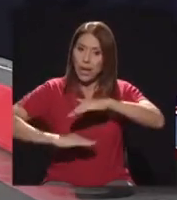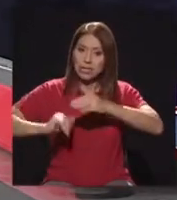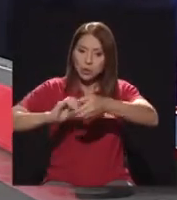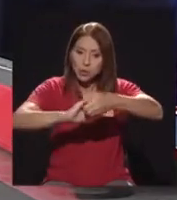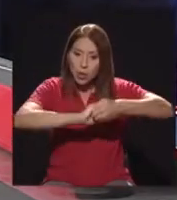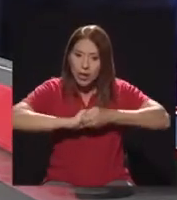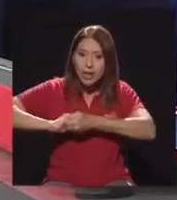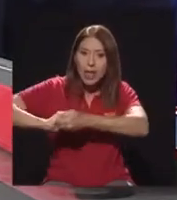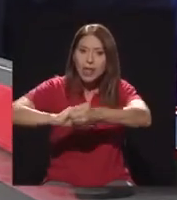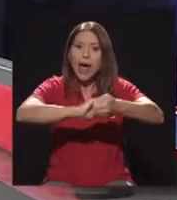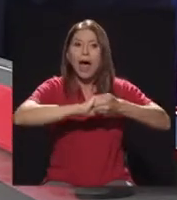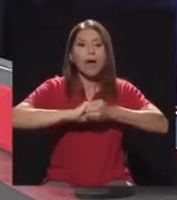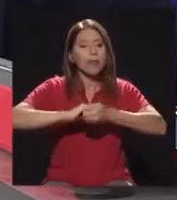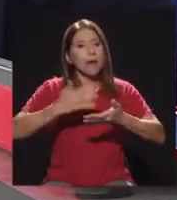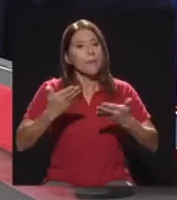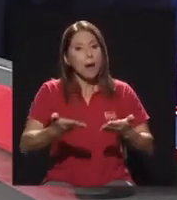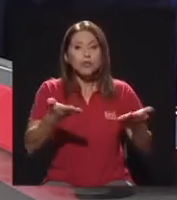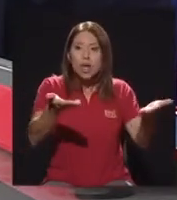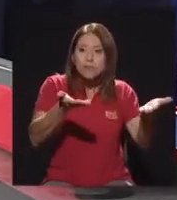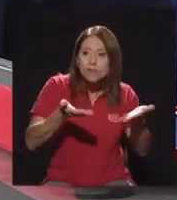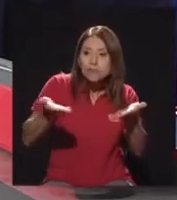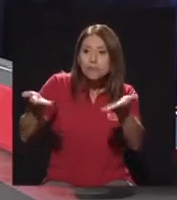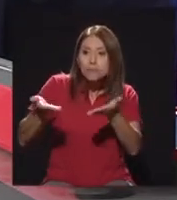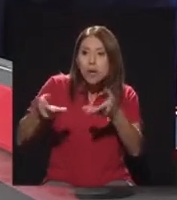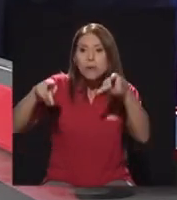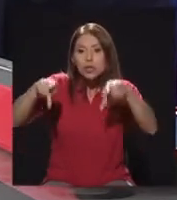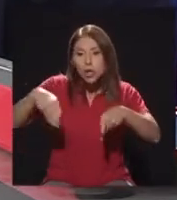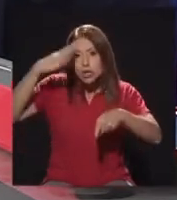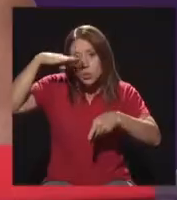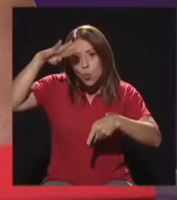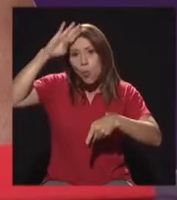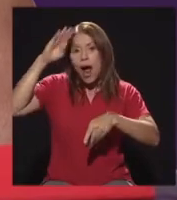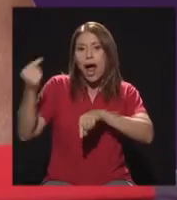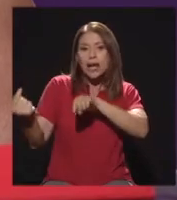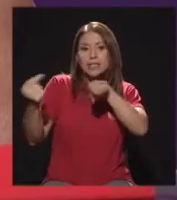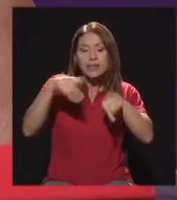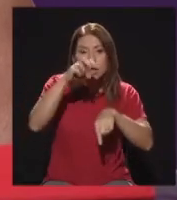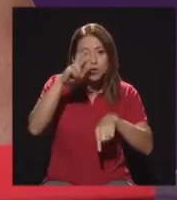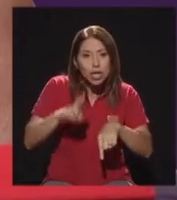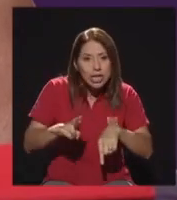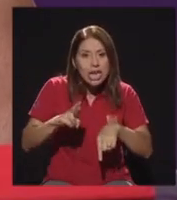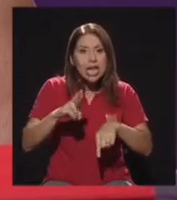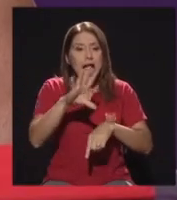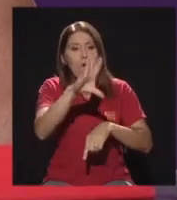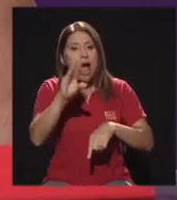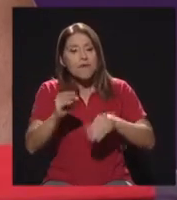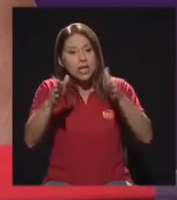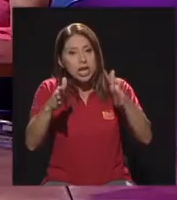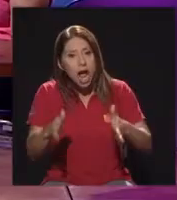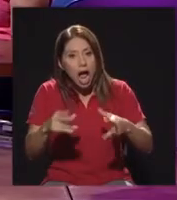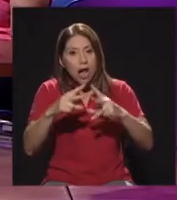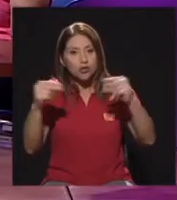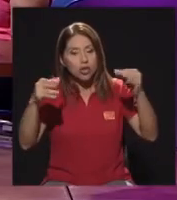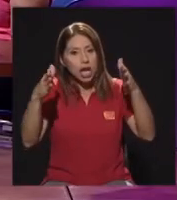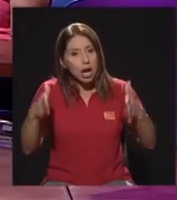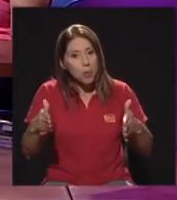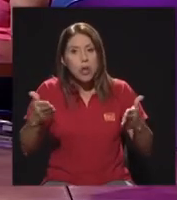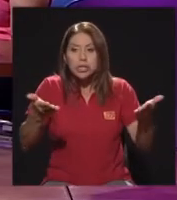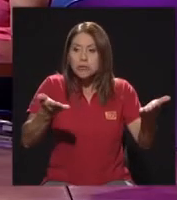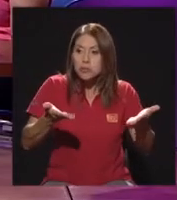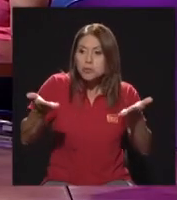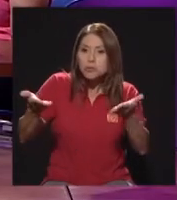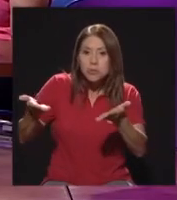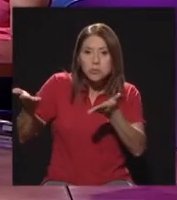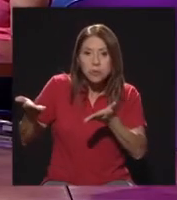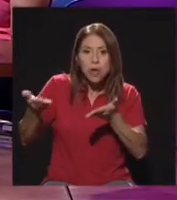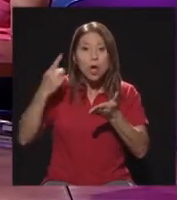hospitalidad a estas personas cubanas que están de paso por costa rica a los africanos a los nicaragüenses porque es un principio muy